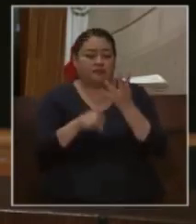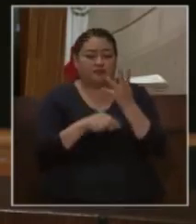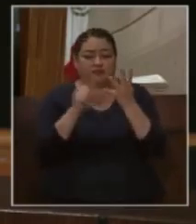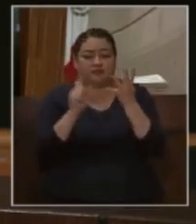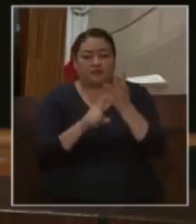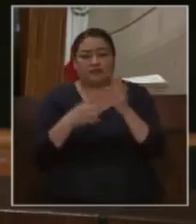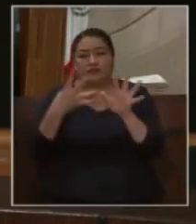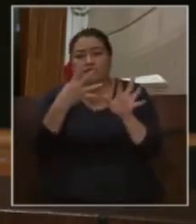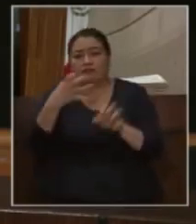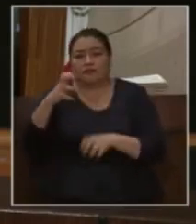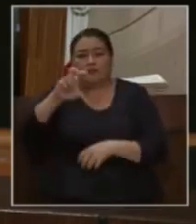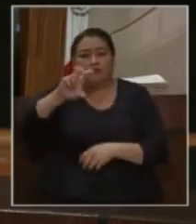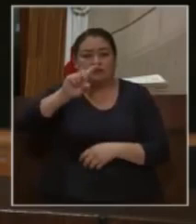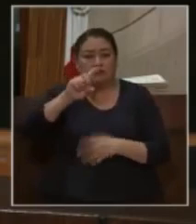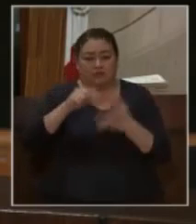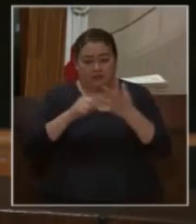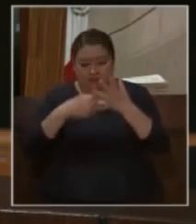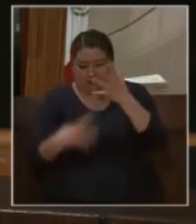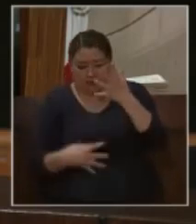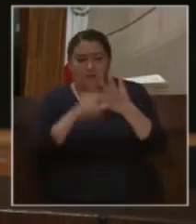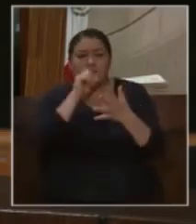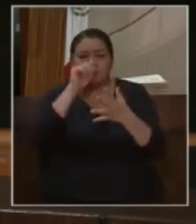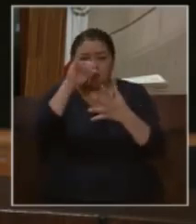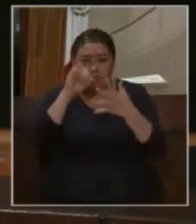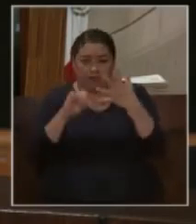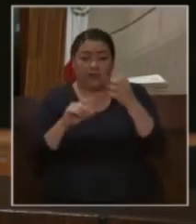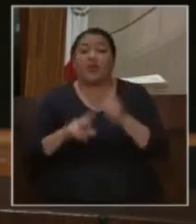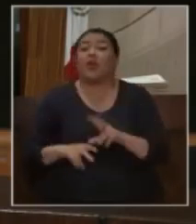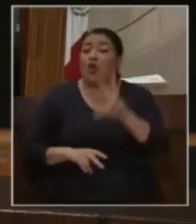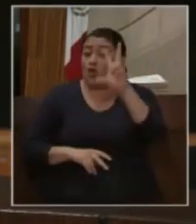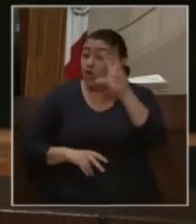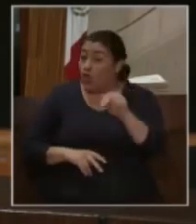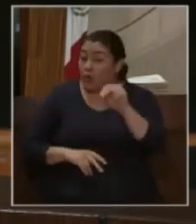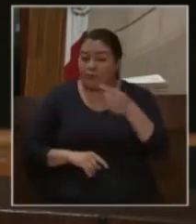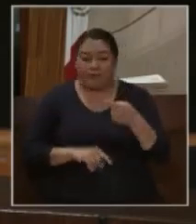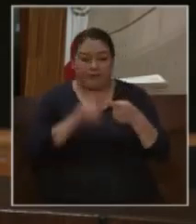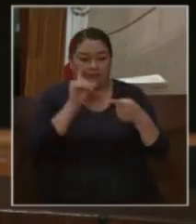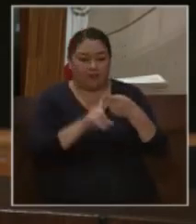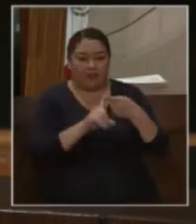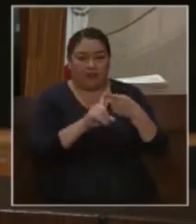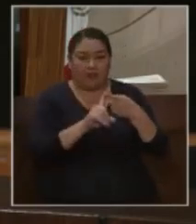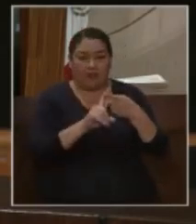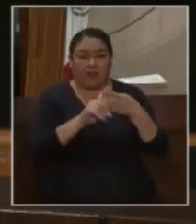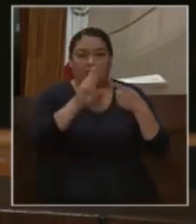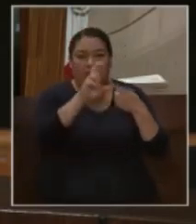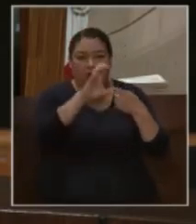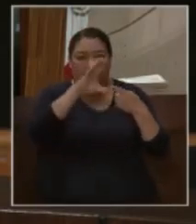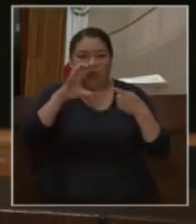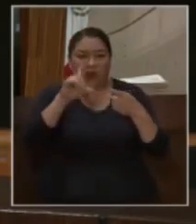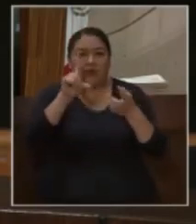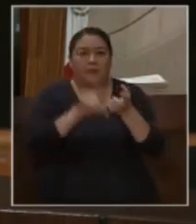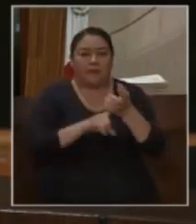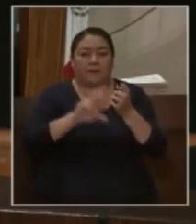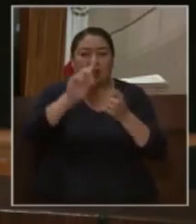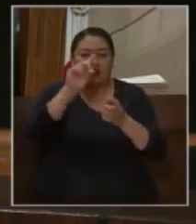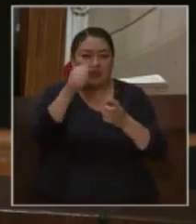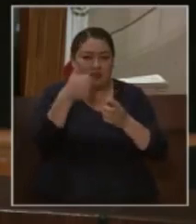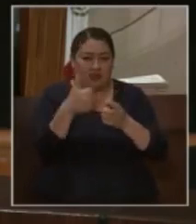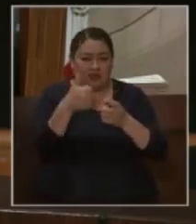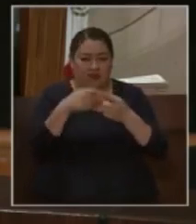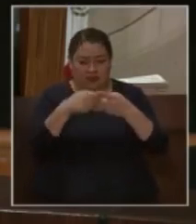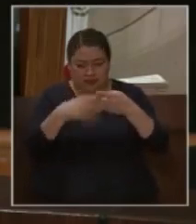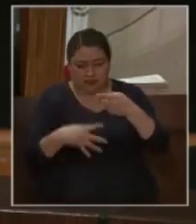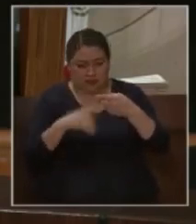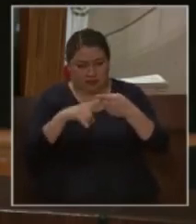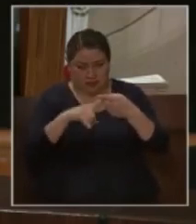y 930 y acumulado, en contra del recurso de reconsideración 1036